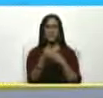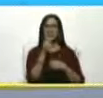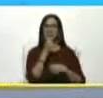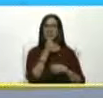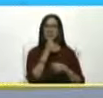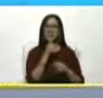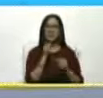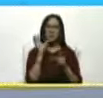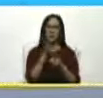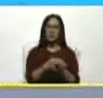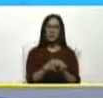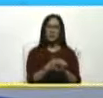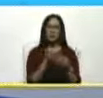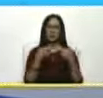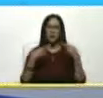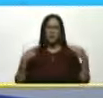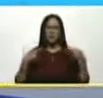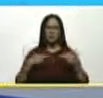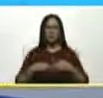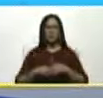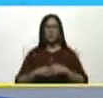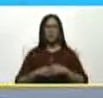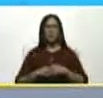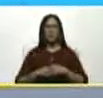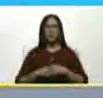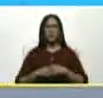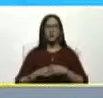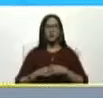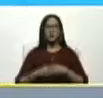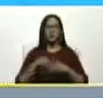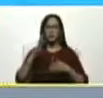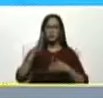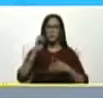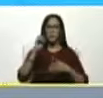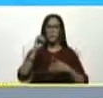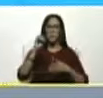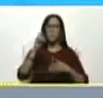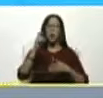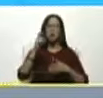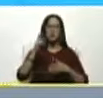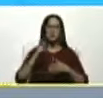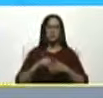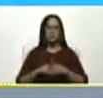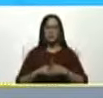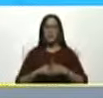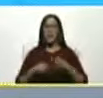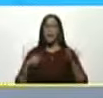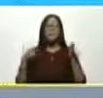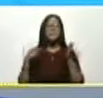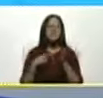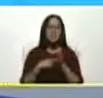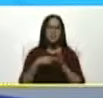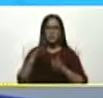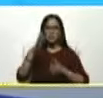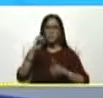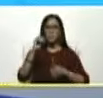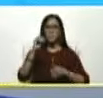persigue? En tus redes, los bots, miles de bots